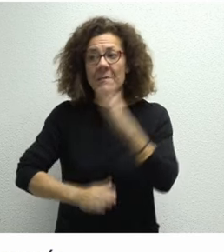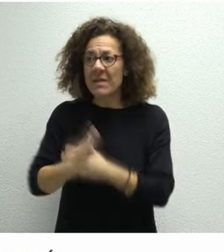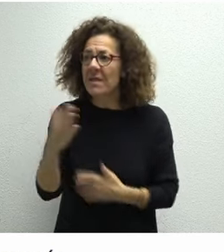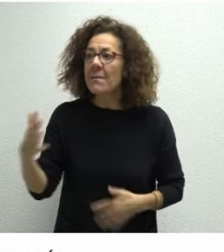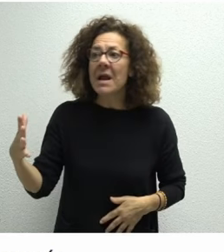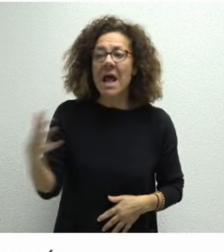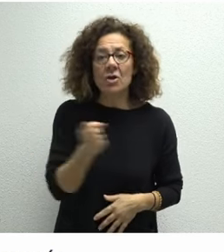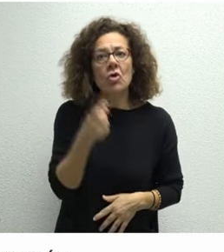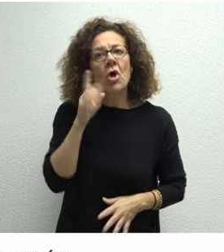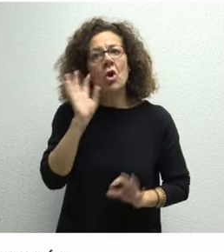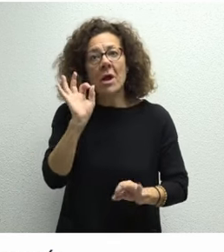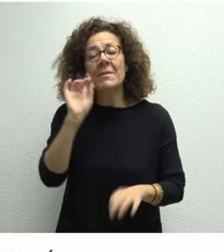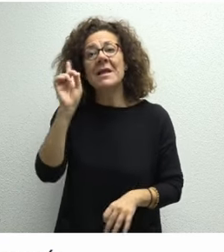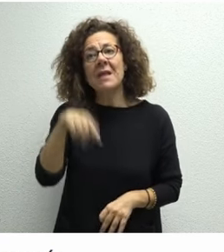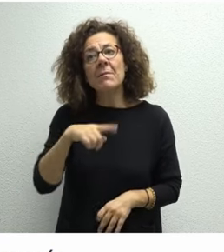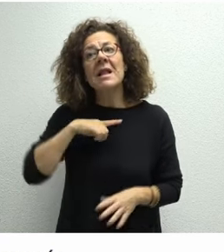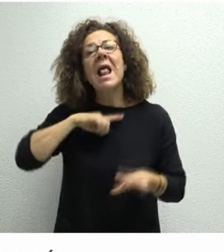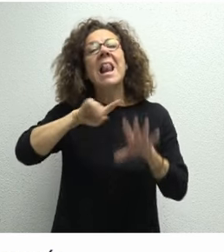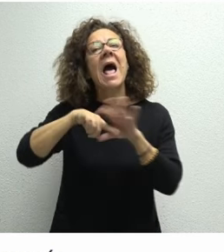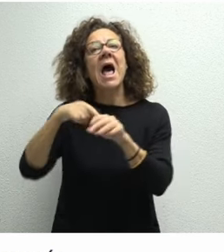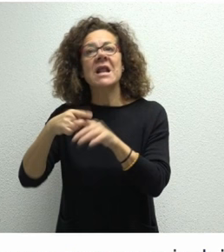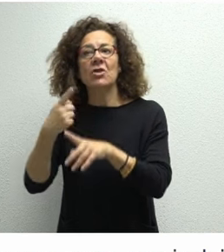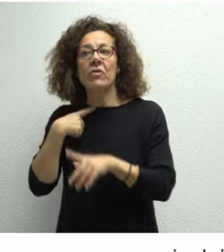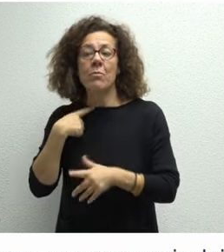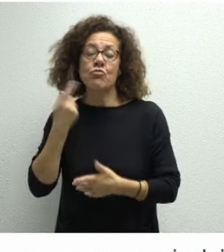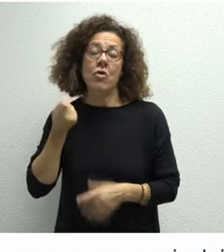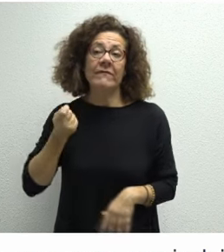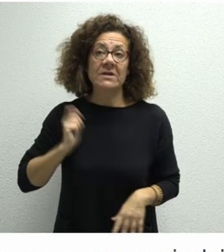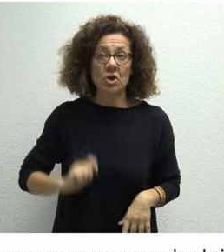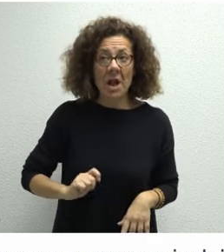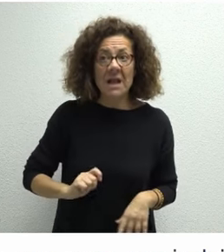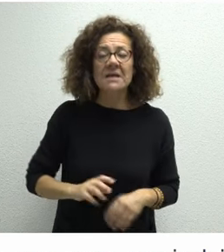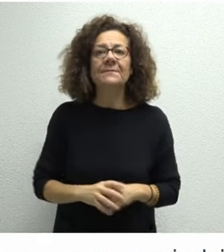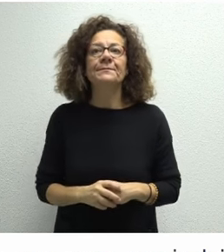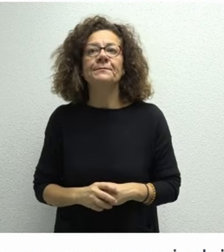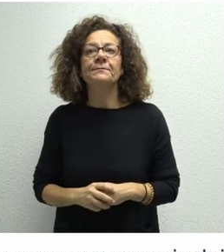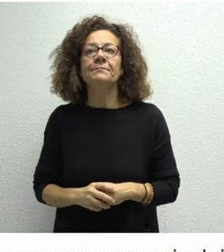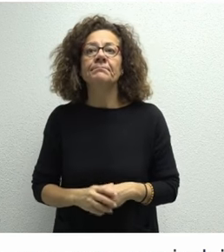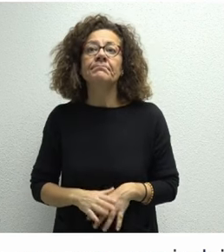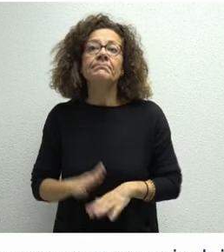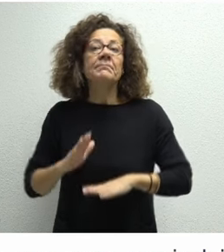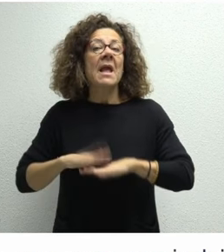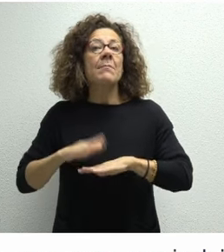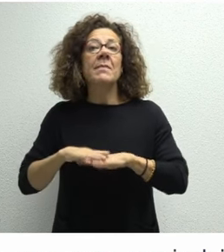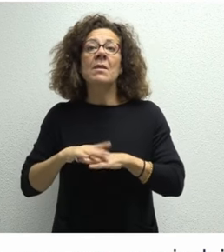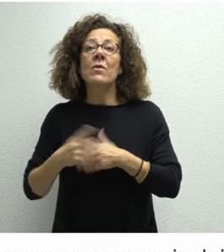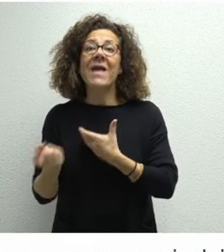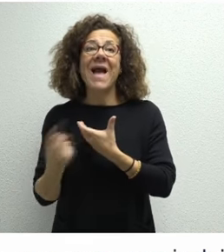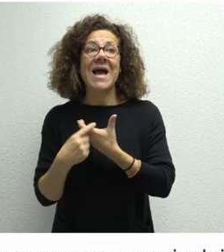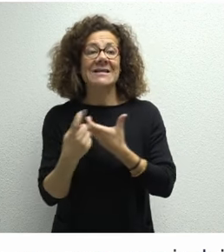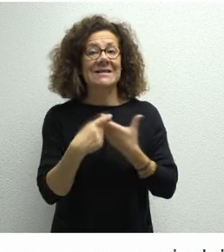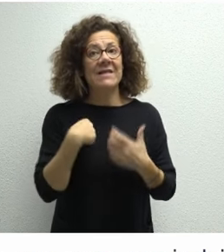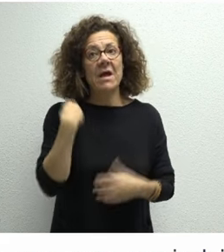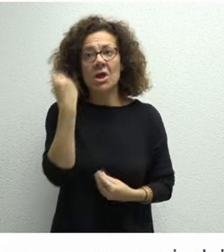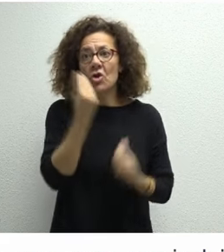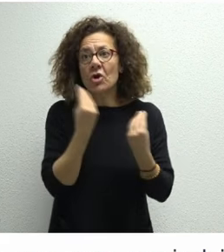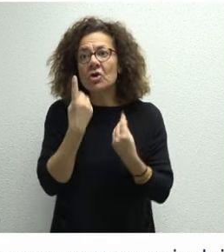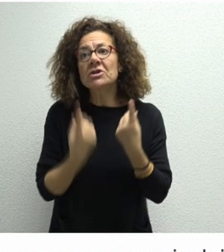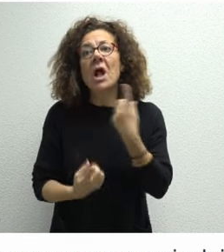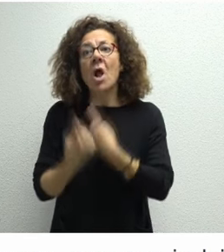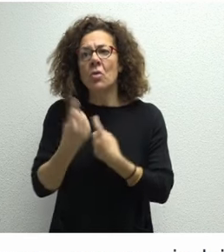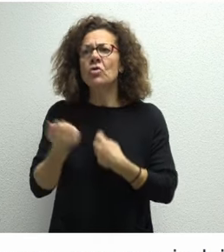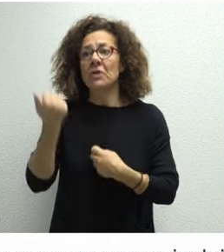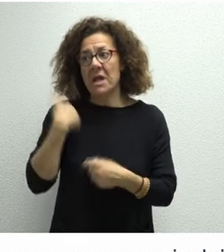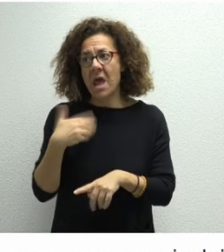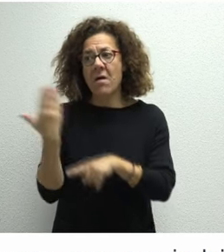todos y por supuesto la ratio de profesionales y los mínimos de asistencia que yo creo que son algunos de los que hemos